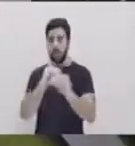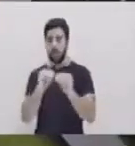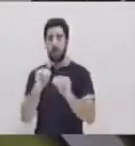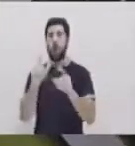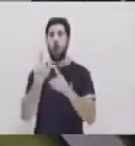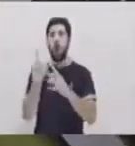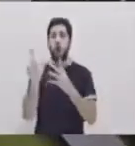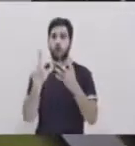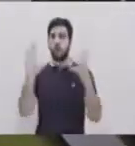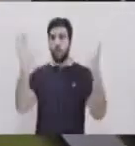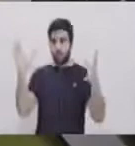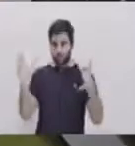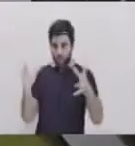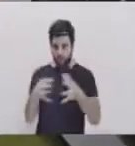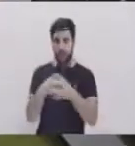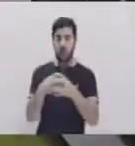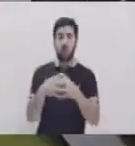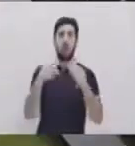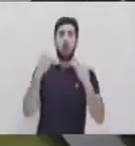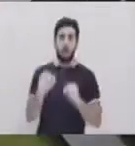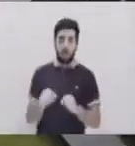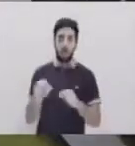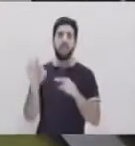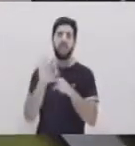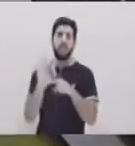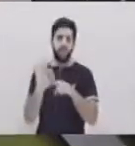un conjunto de átomos